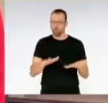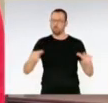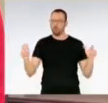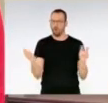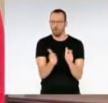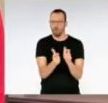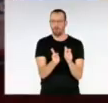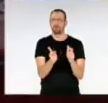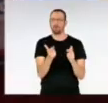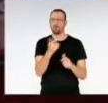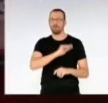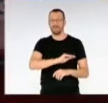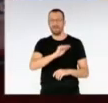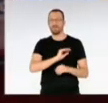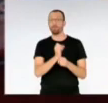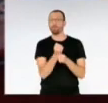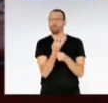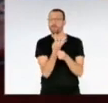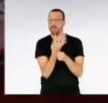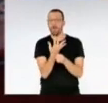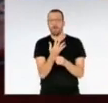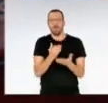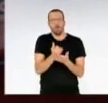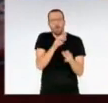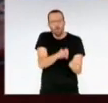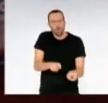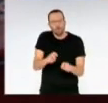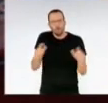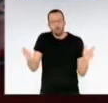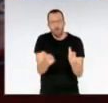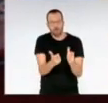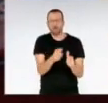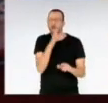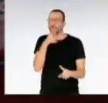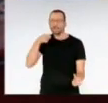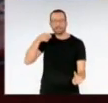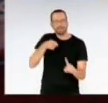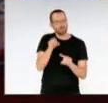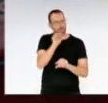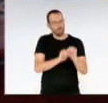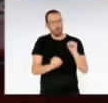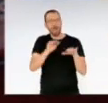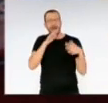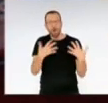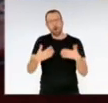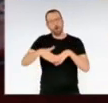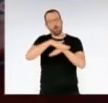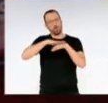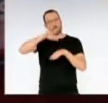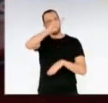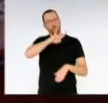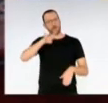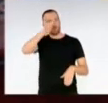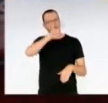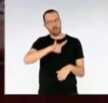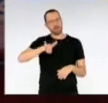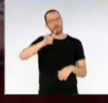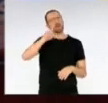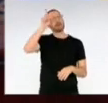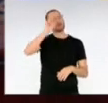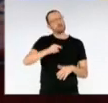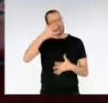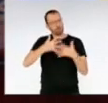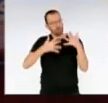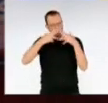significativa también la producción de piña en la Isla del Hierro. Eso tenemos que resolverlo. Estamos con el Gobierno de Canarias, estamos con varias otras